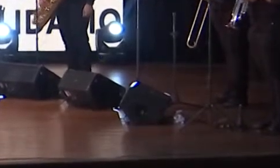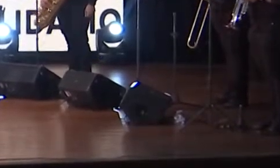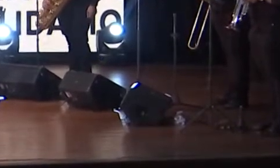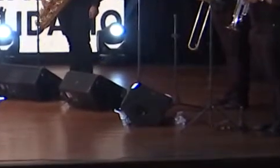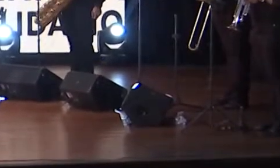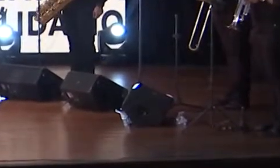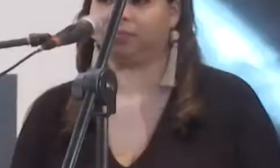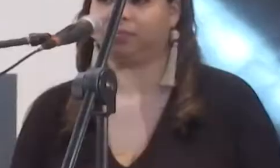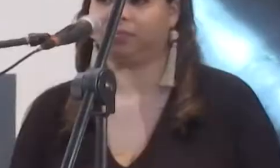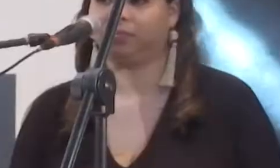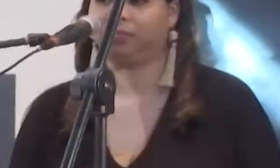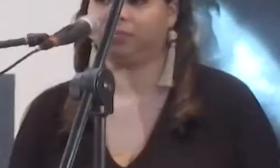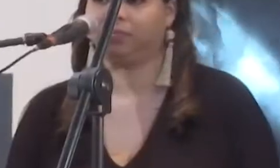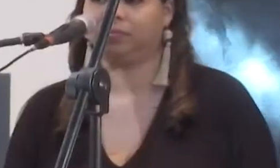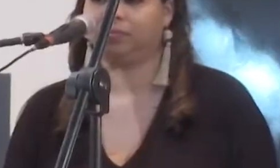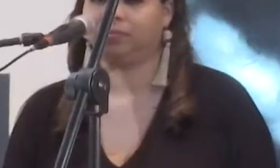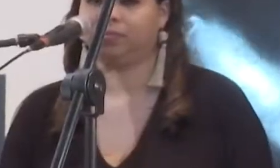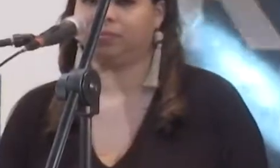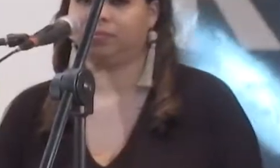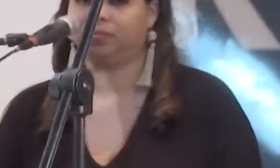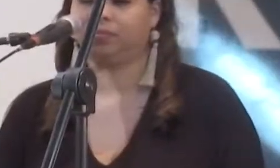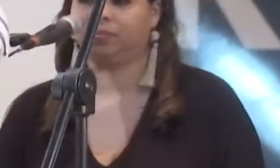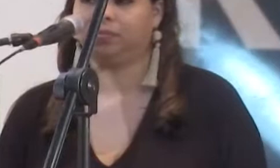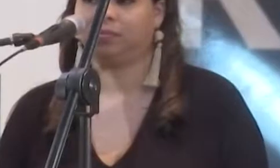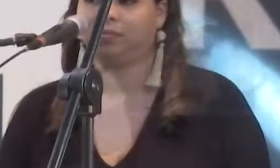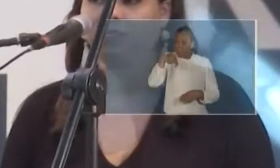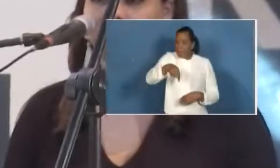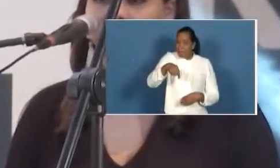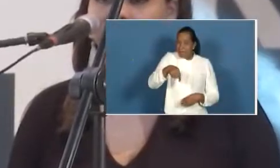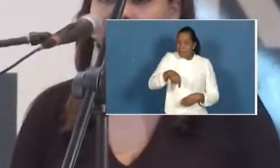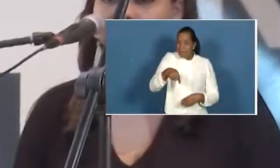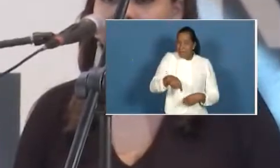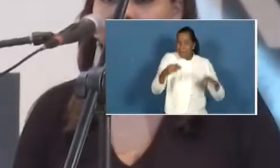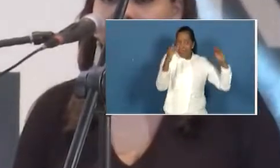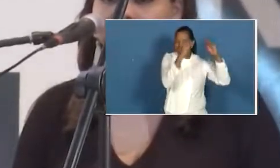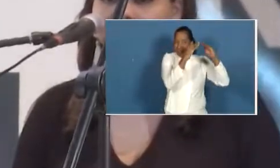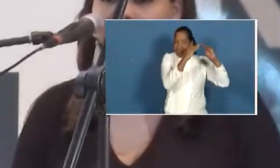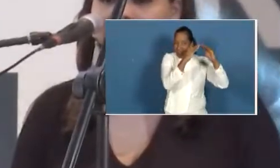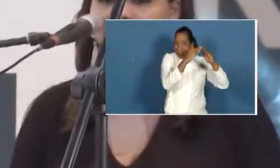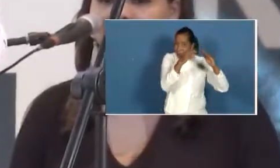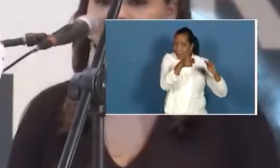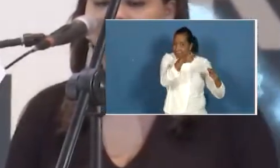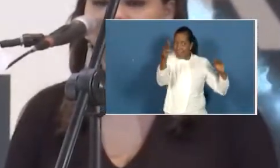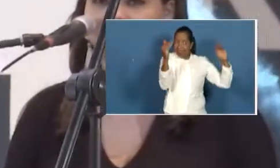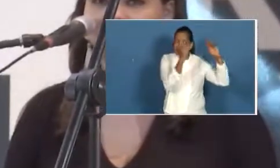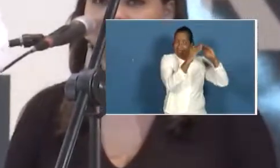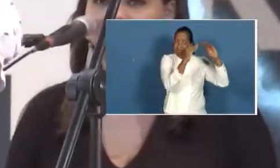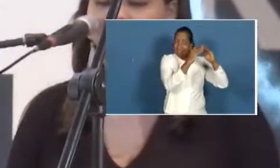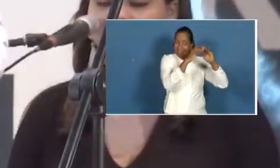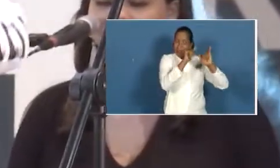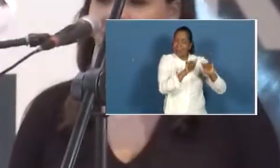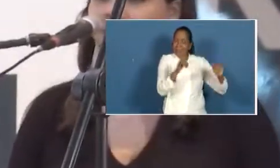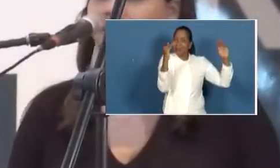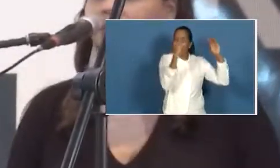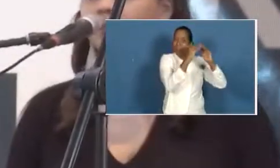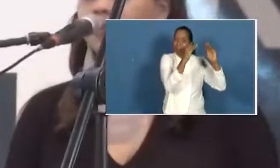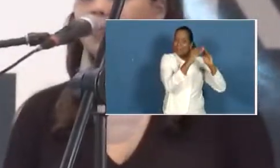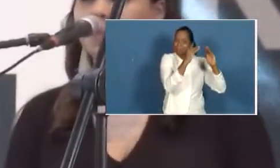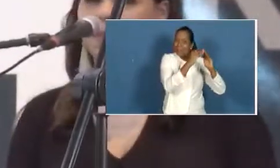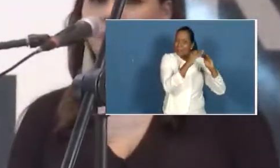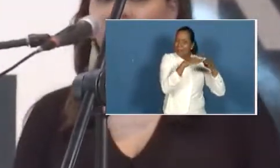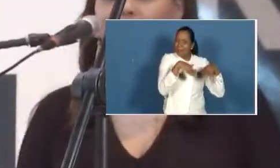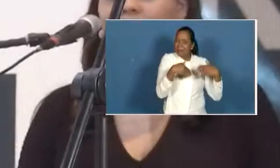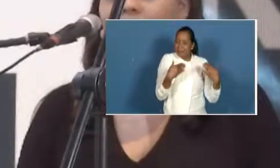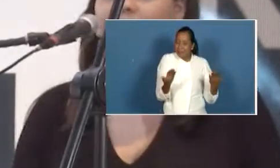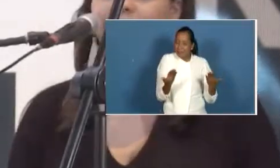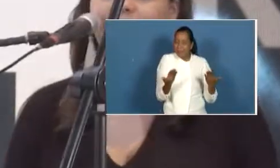momento que tanto lo necesita! Exactamente, pero en casa, porque tenemos que quedarnos en casa. Hay que estar en casa lo